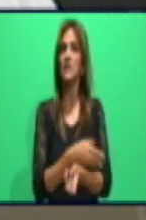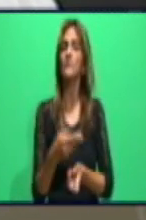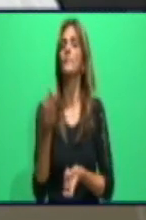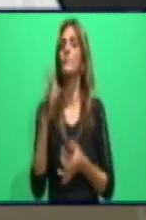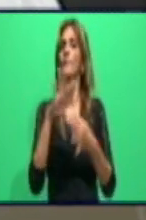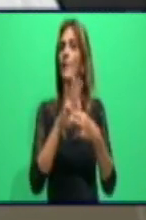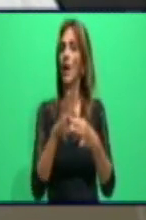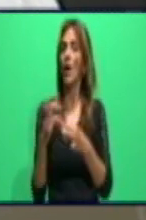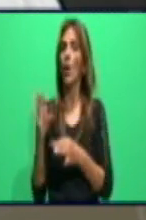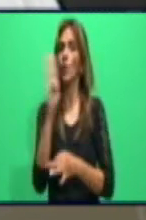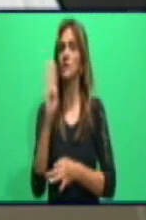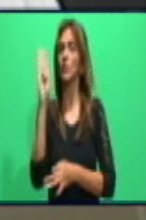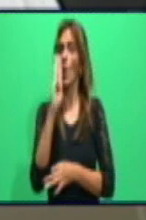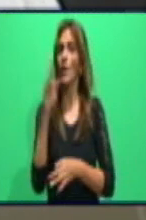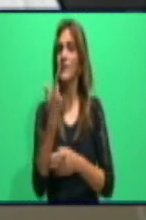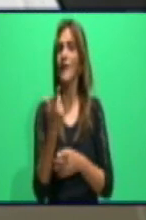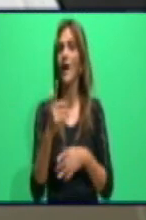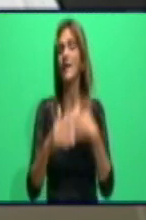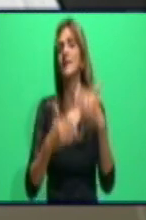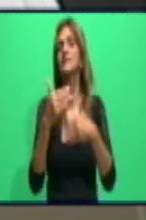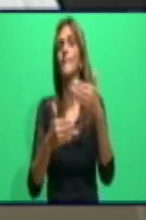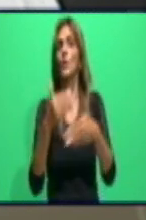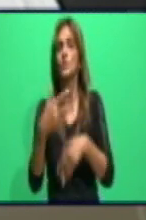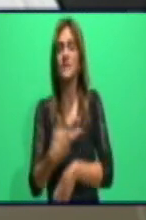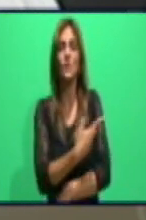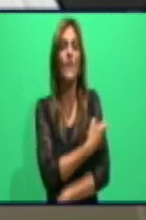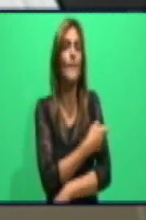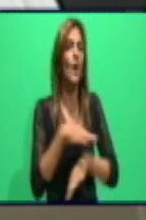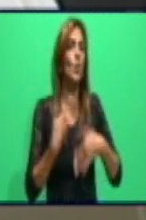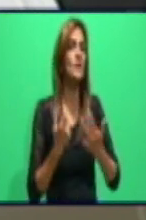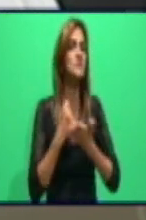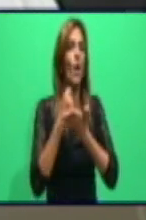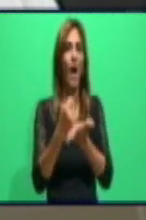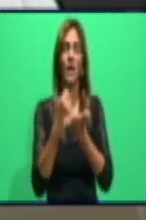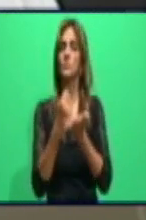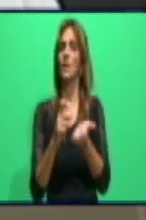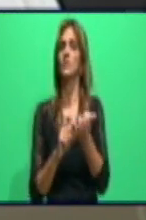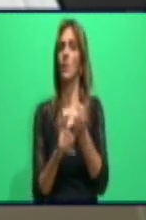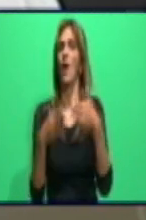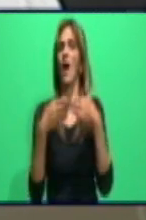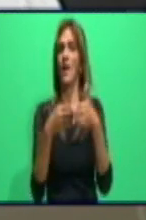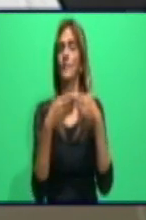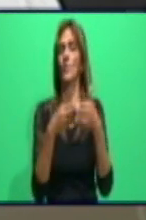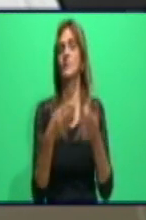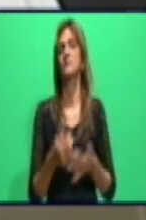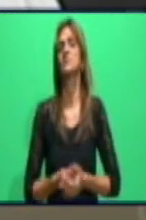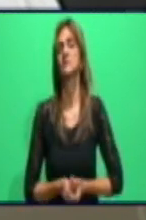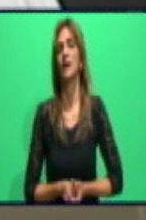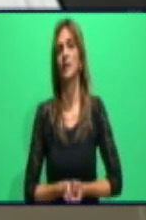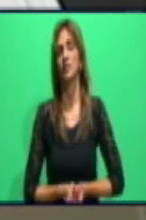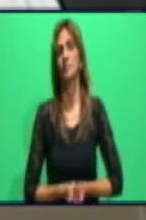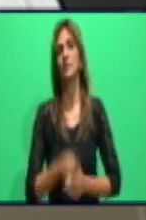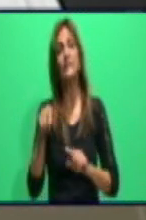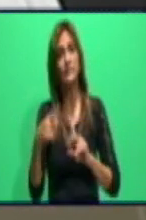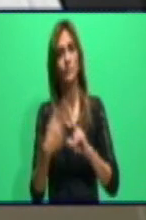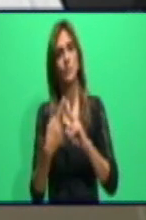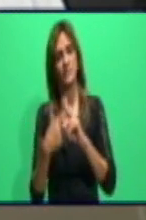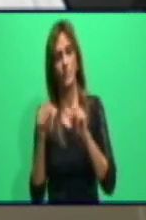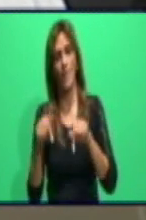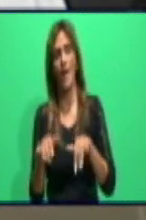estar junto al proceso de vacunación de el ensayo vacunas en la ciudad de bayamo quiero